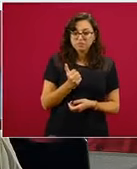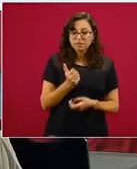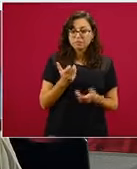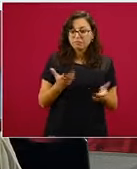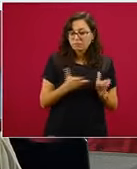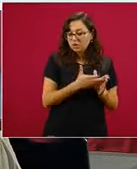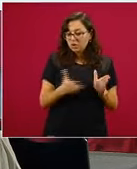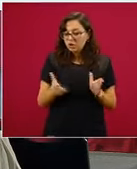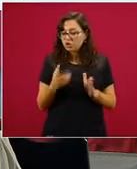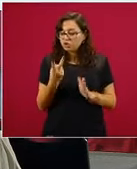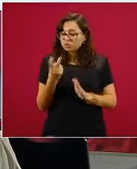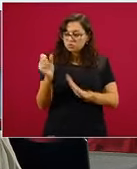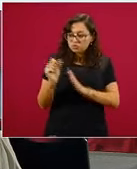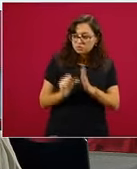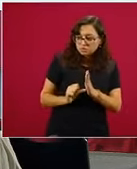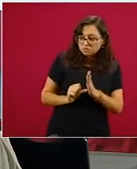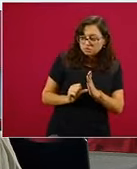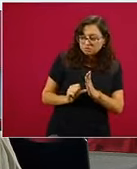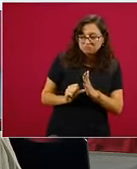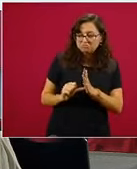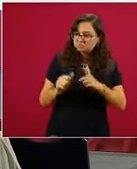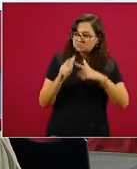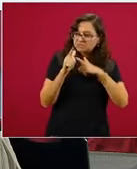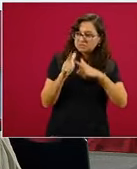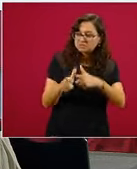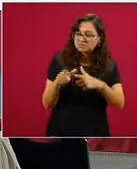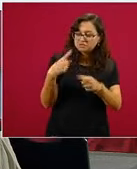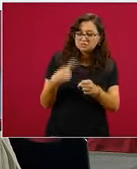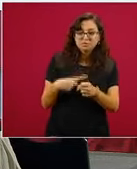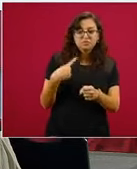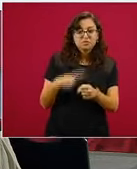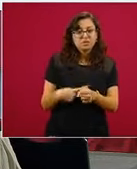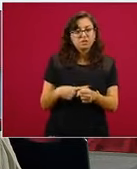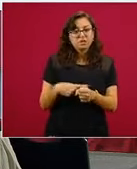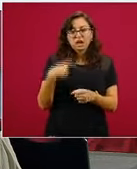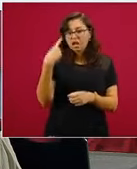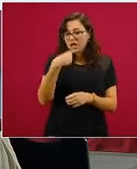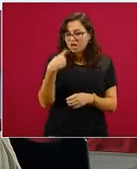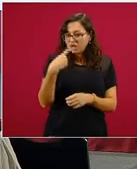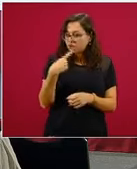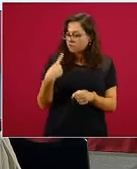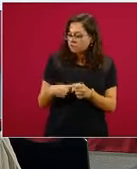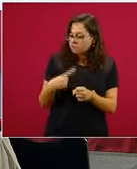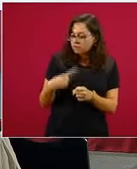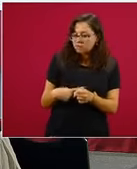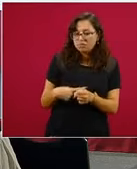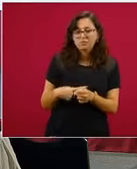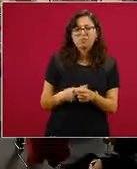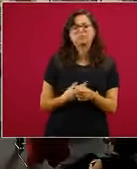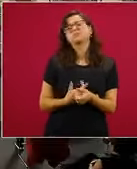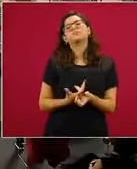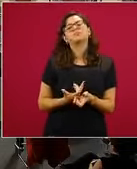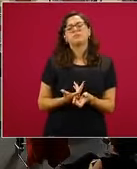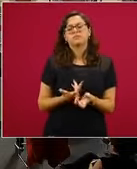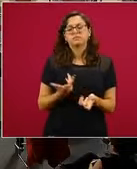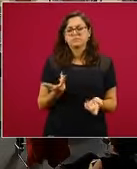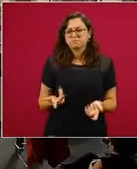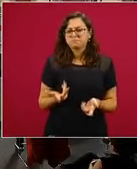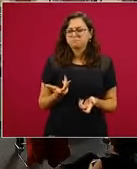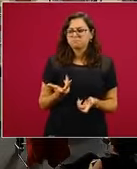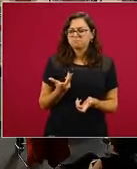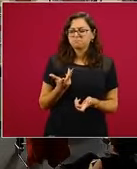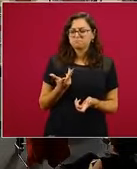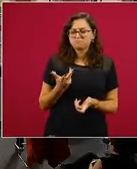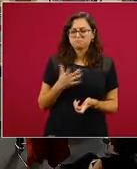estar negativa. Si después del segundo mes o la segunda baciloscopía nosotros llegamos a tener ese estudio de la muestra todavía